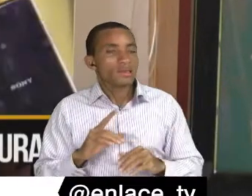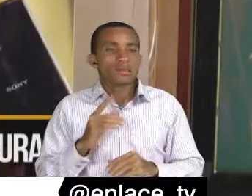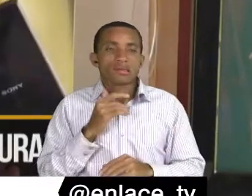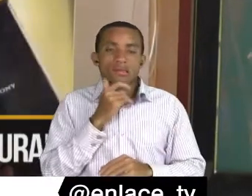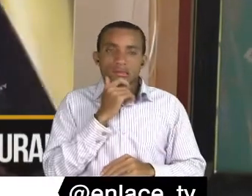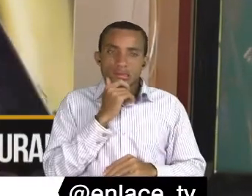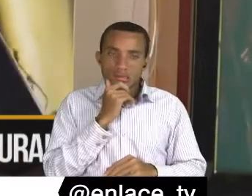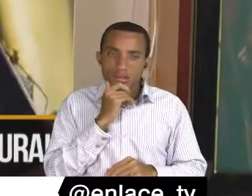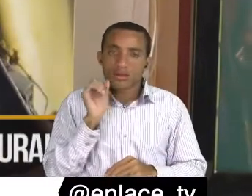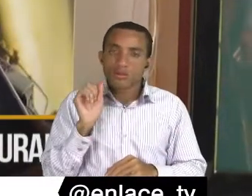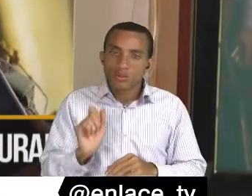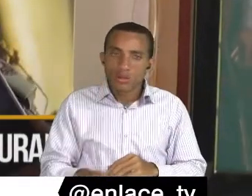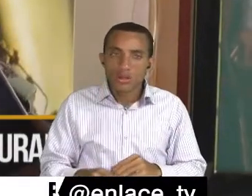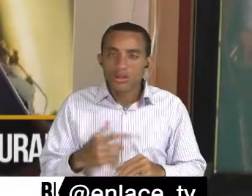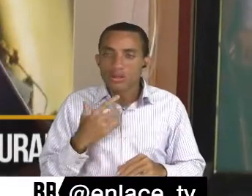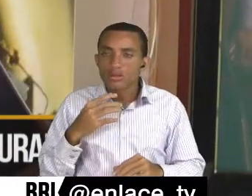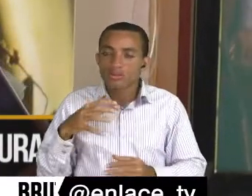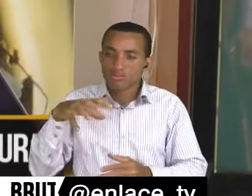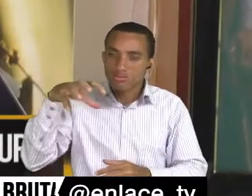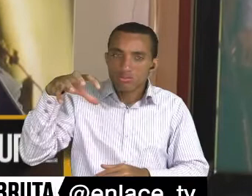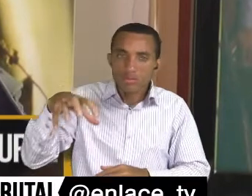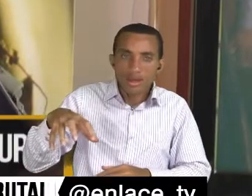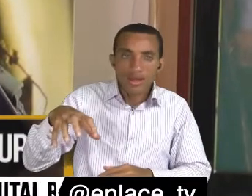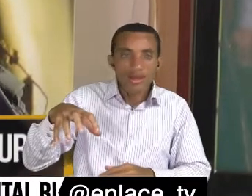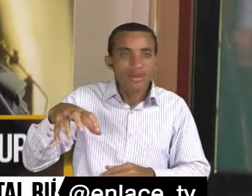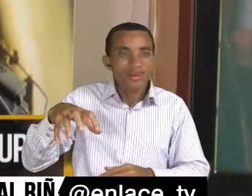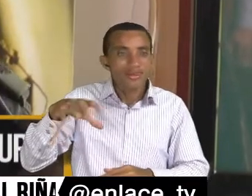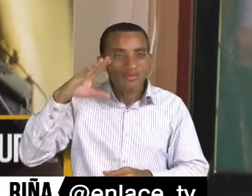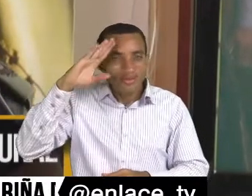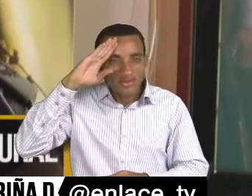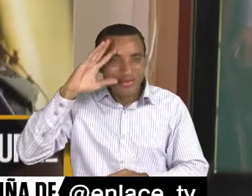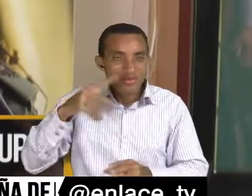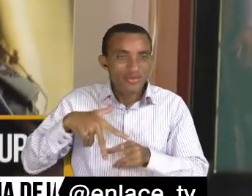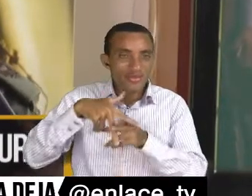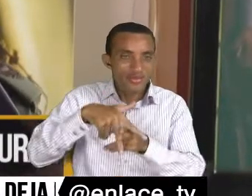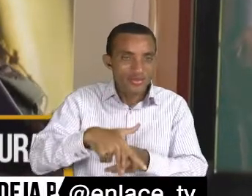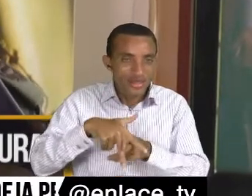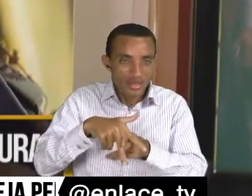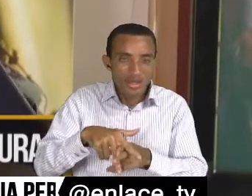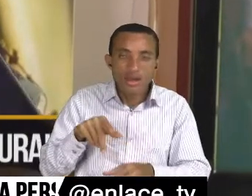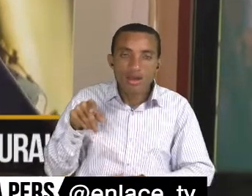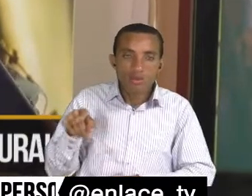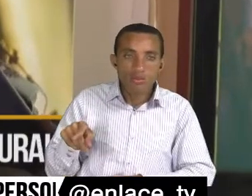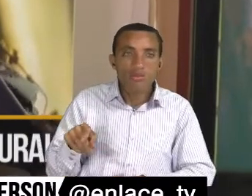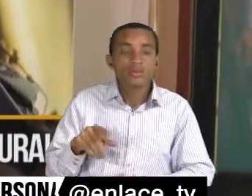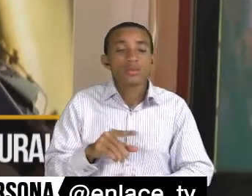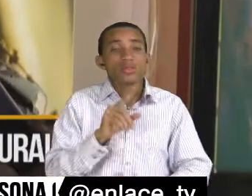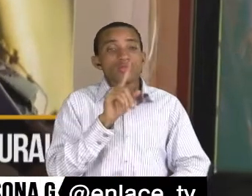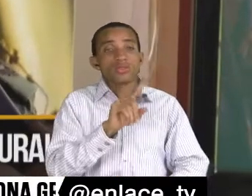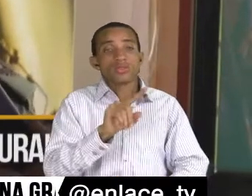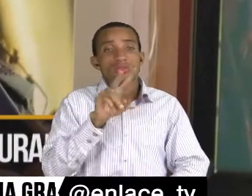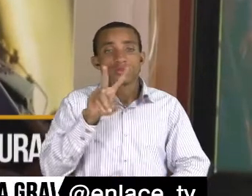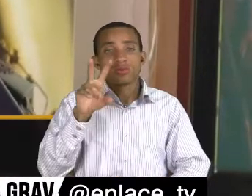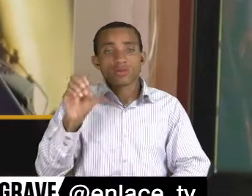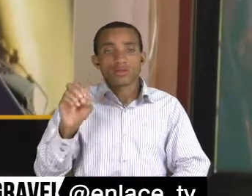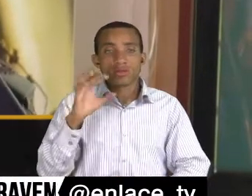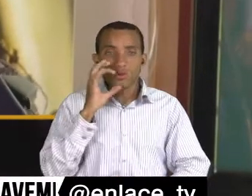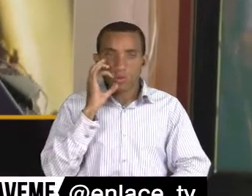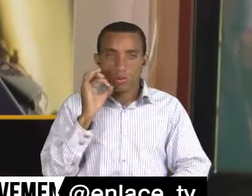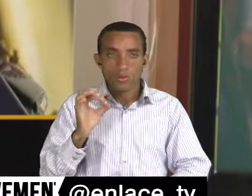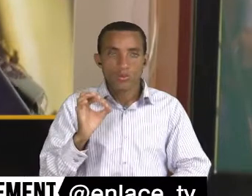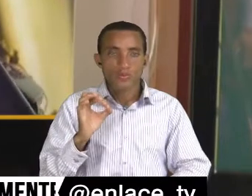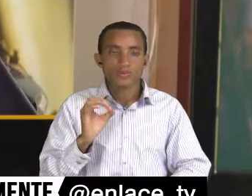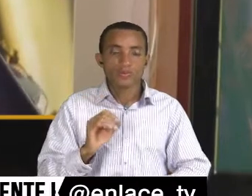un fuerte de carabineros, donde aproximadamente albergará 100 a 120 hombres, los cuales